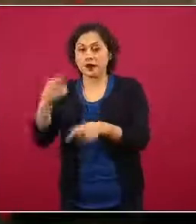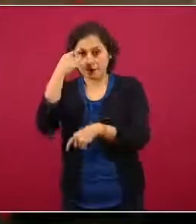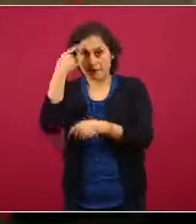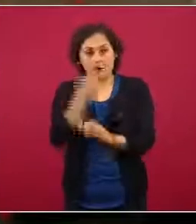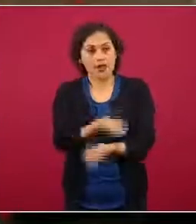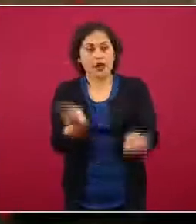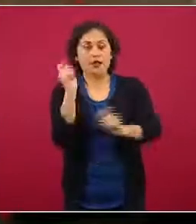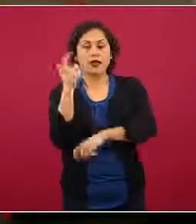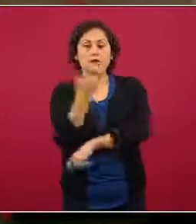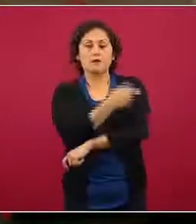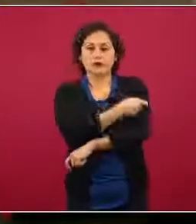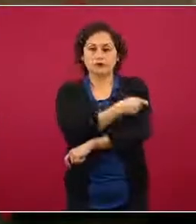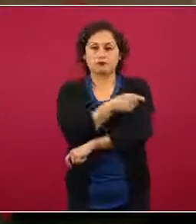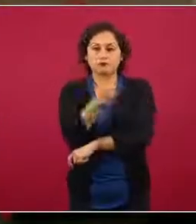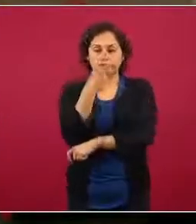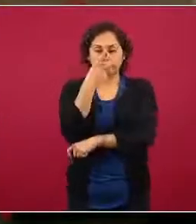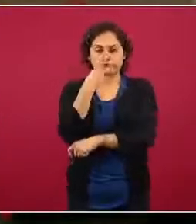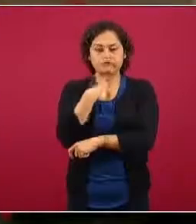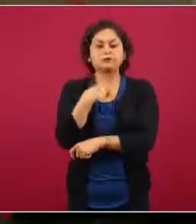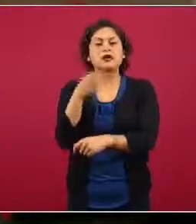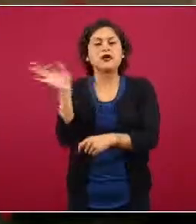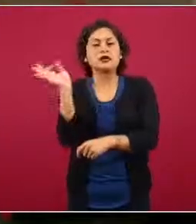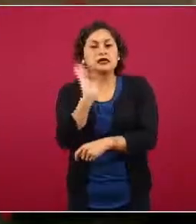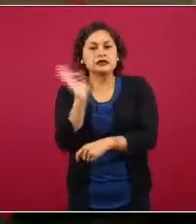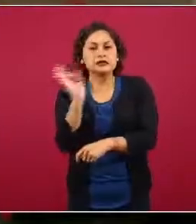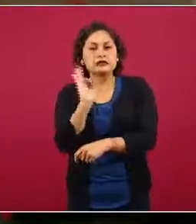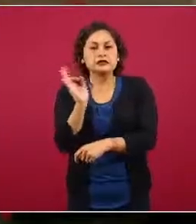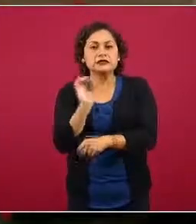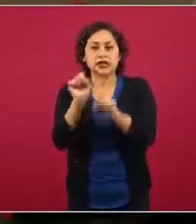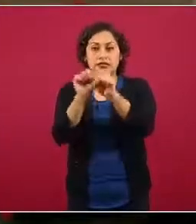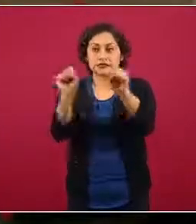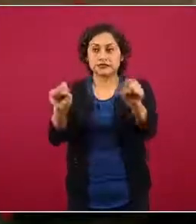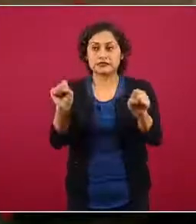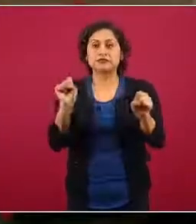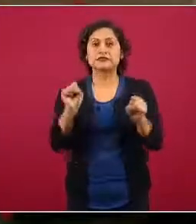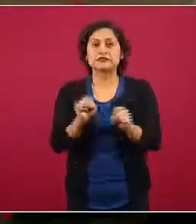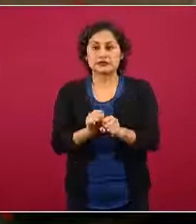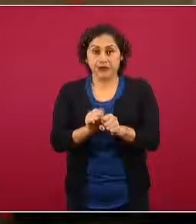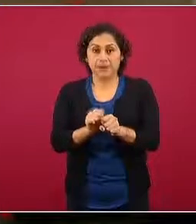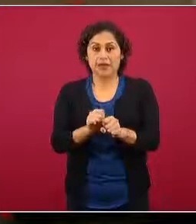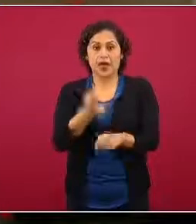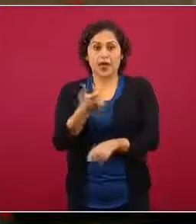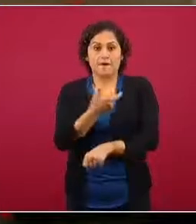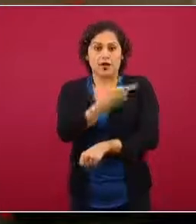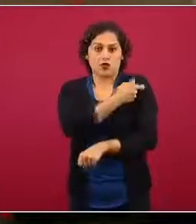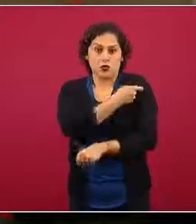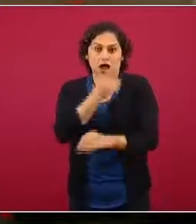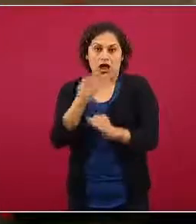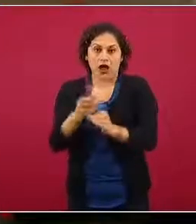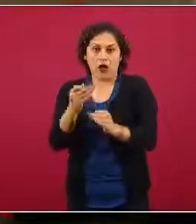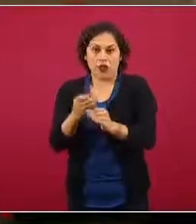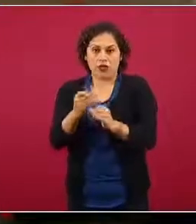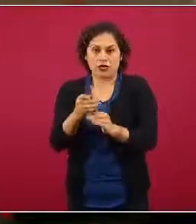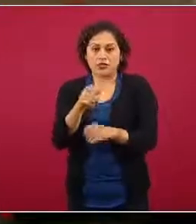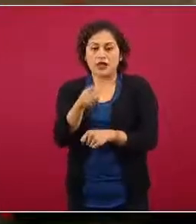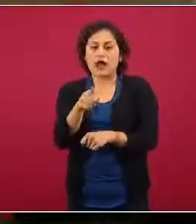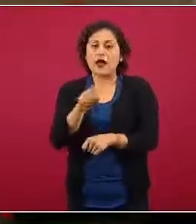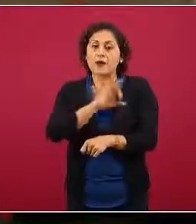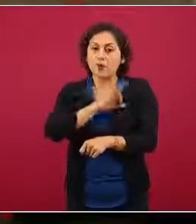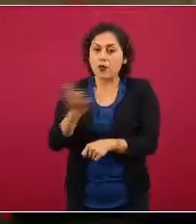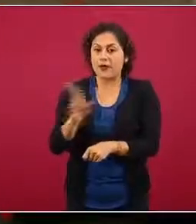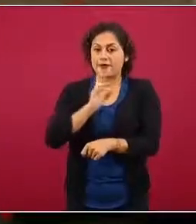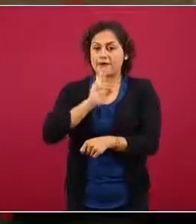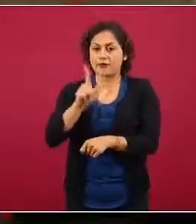oportunidad para subsanar algunas deficiencias que tiene el Sistema Nacional de Vacunación actualmente. No sé si ya tienen más o menos identificadas cuáles podrían ser